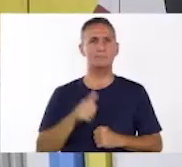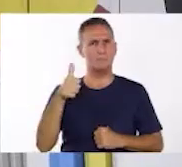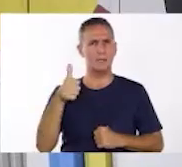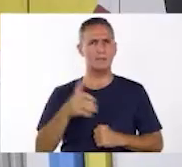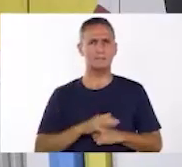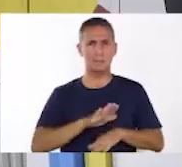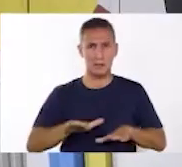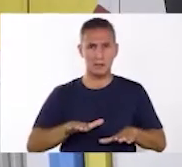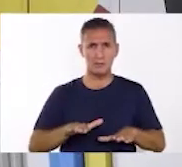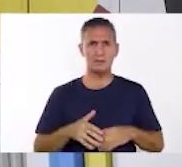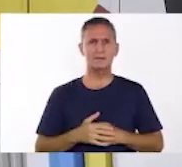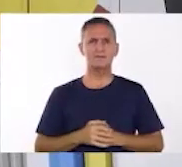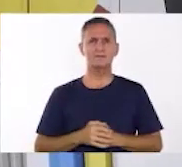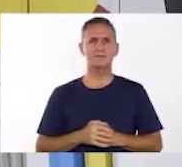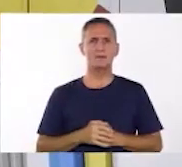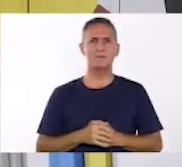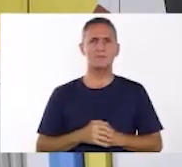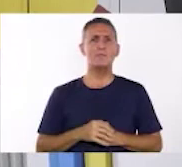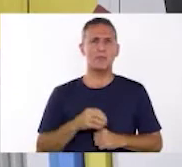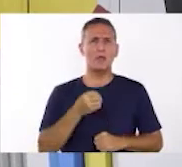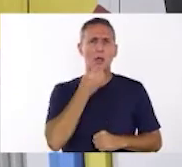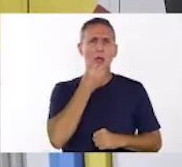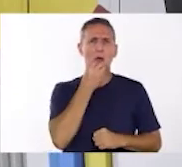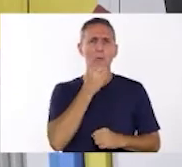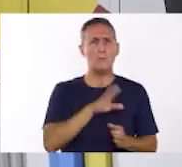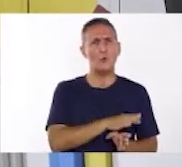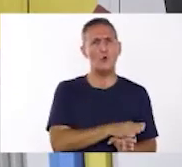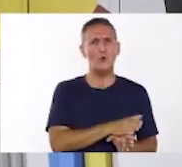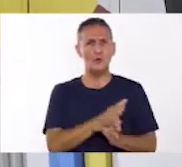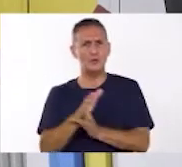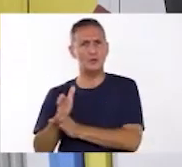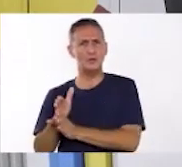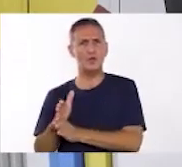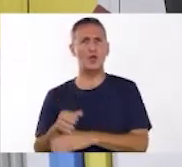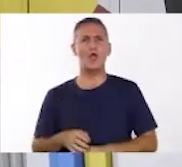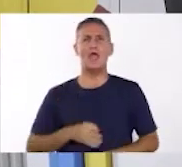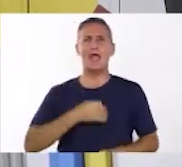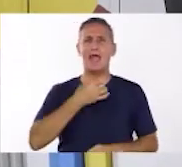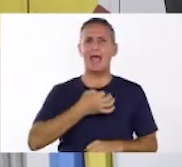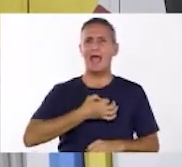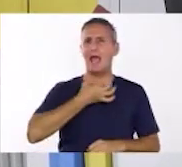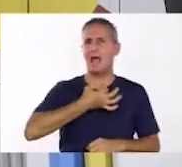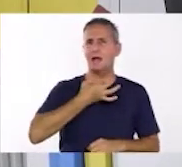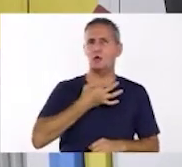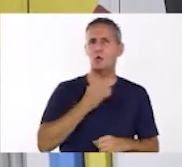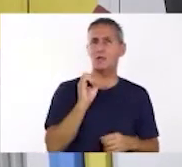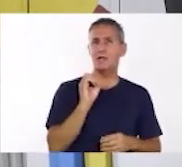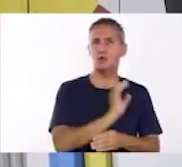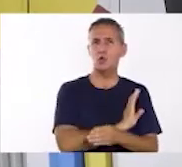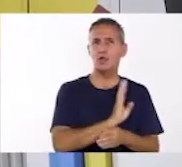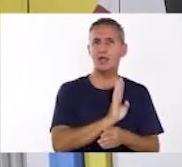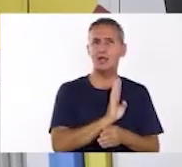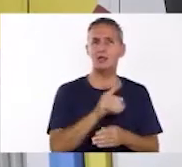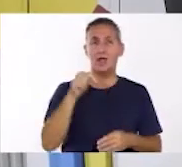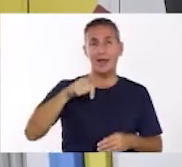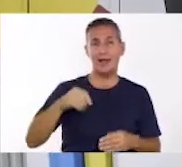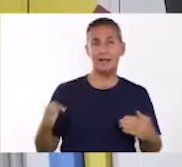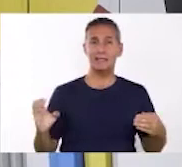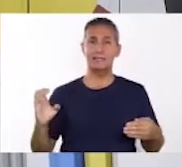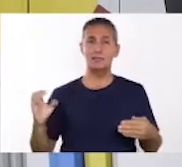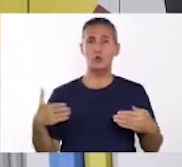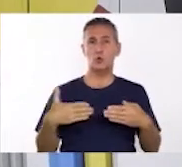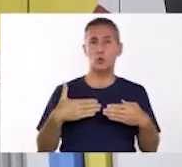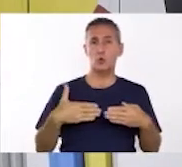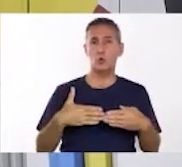Bien, ya creo que puedo ya pasar al argumento de la obra. Aquí estoy concluyendo